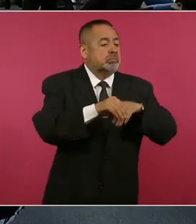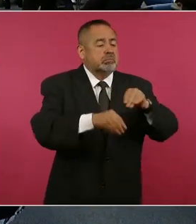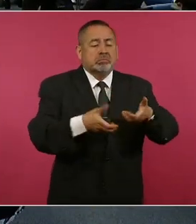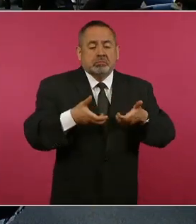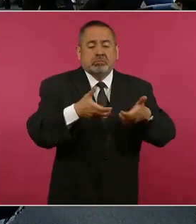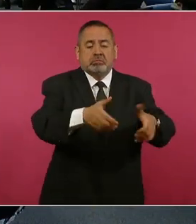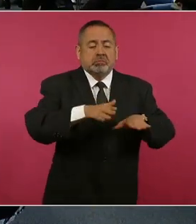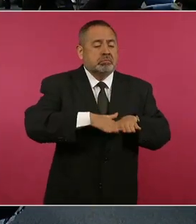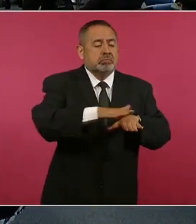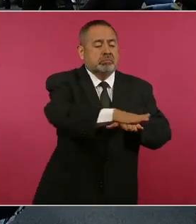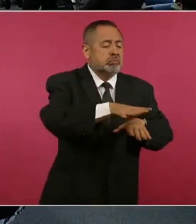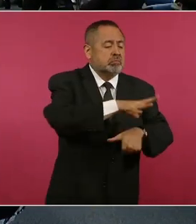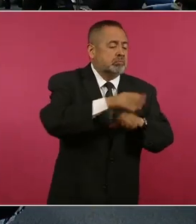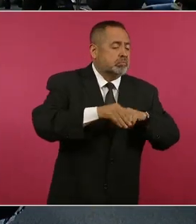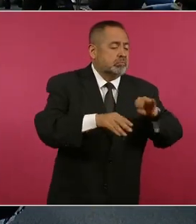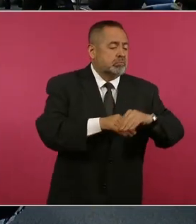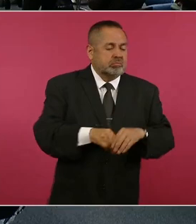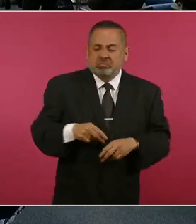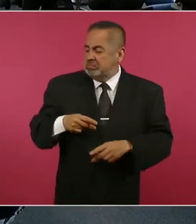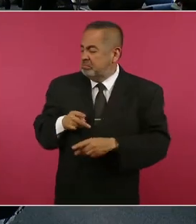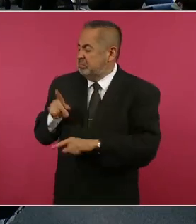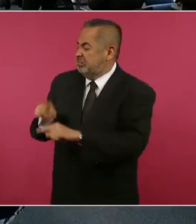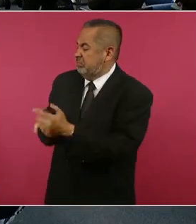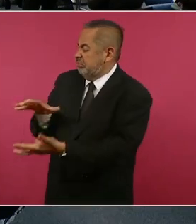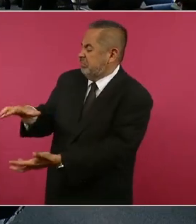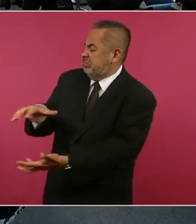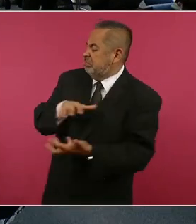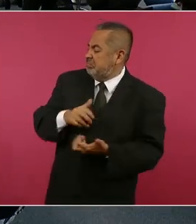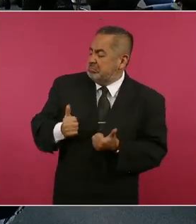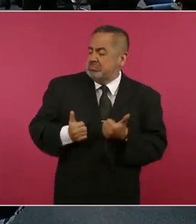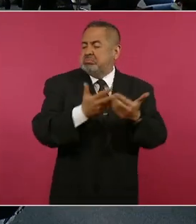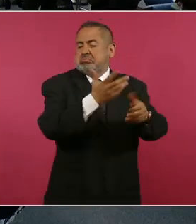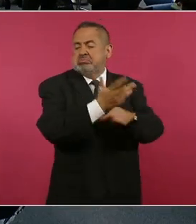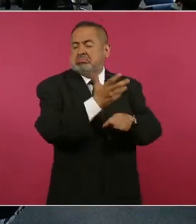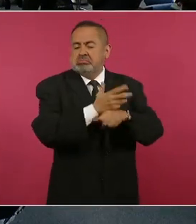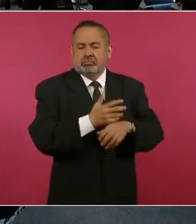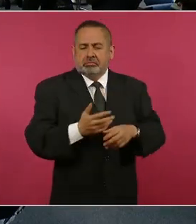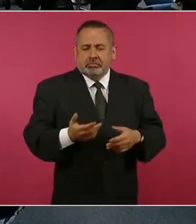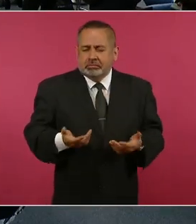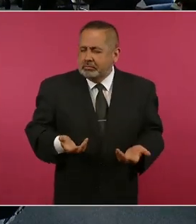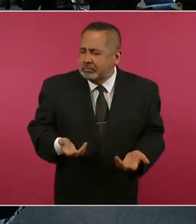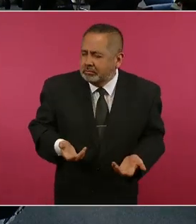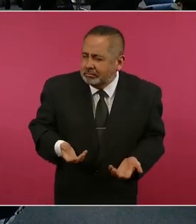calles y las carreteras de Estados Unidos. O sea, ¿cómo